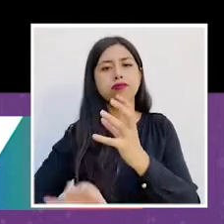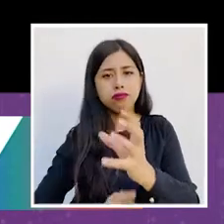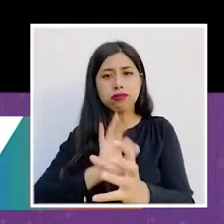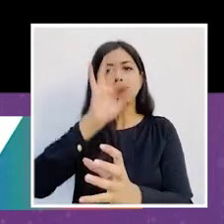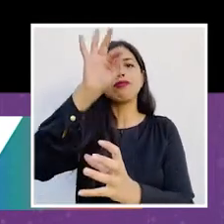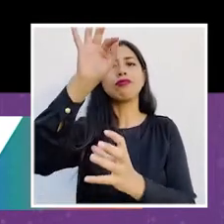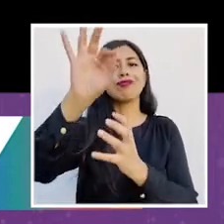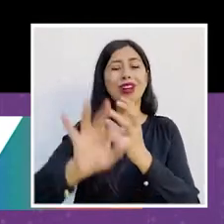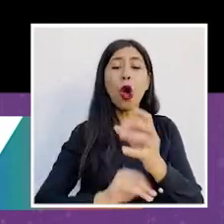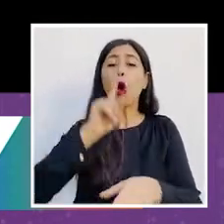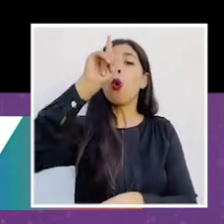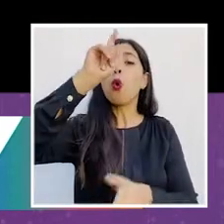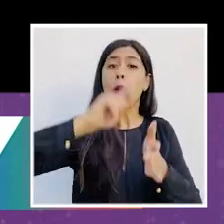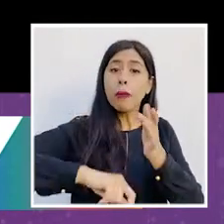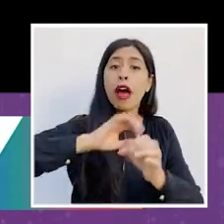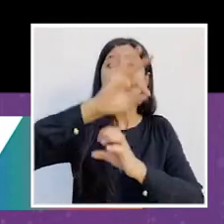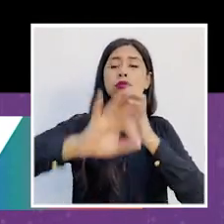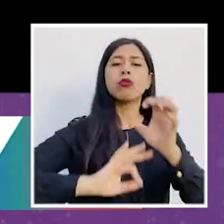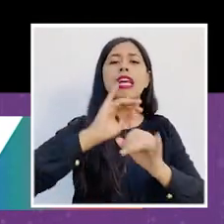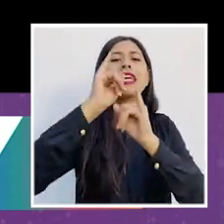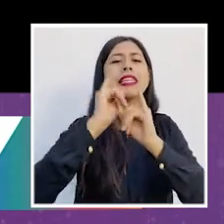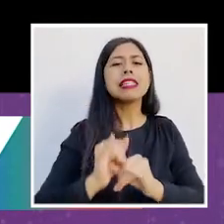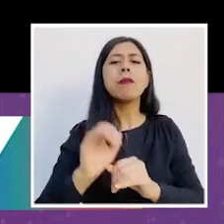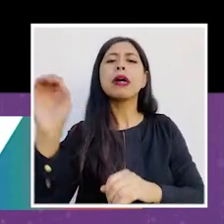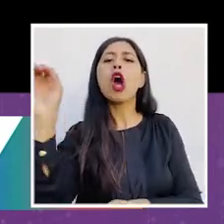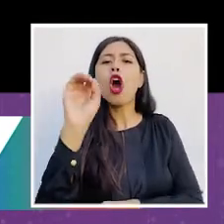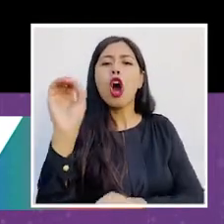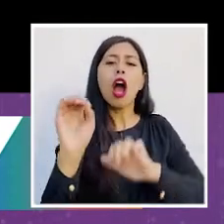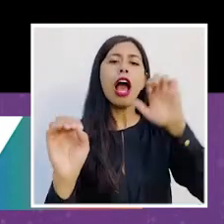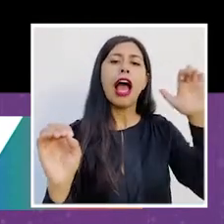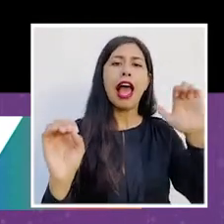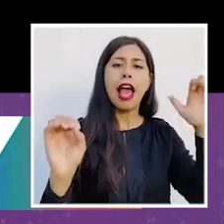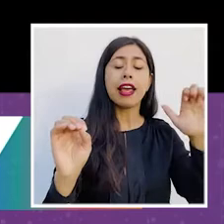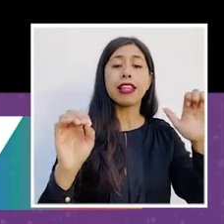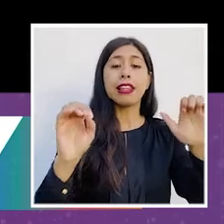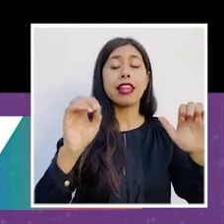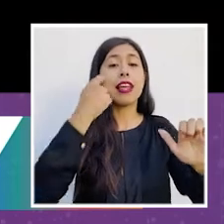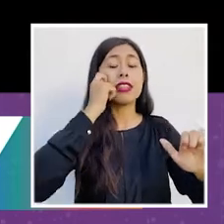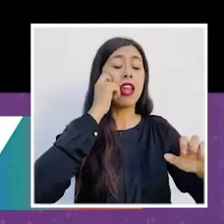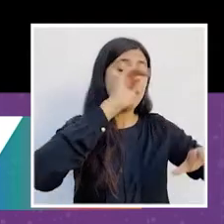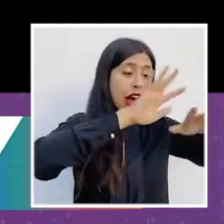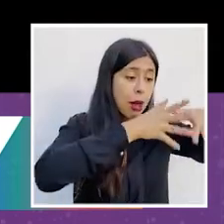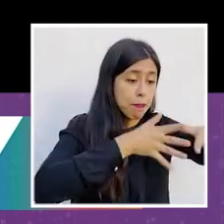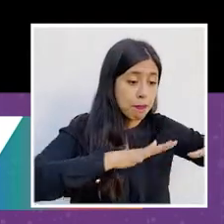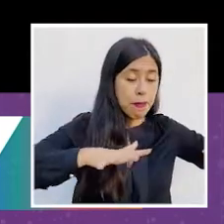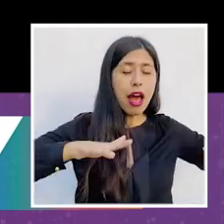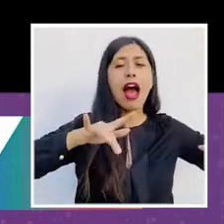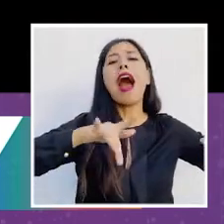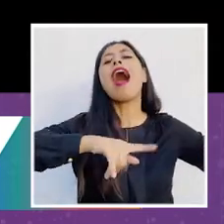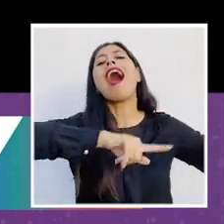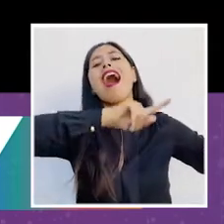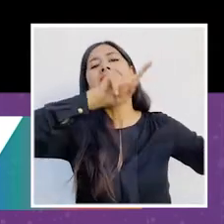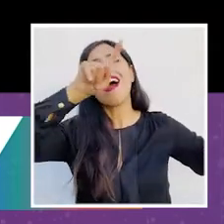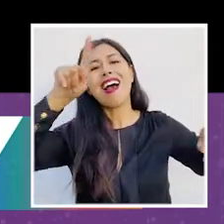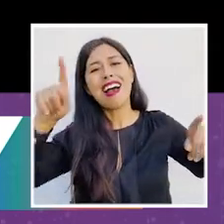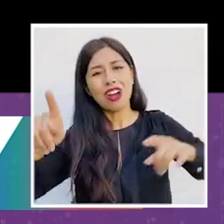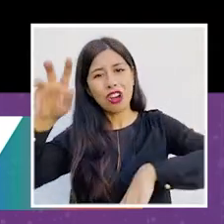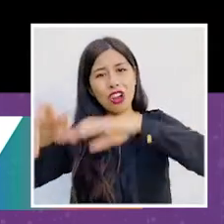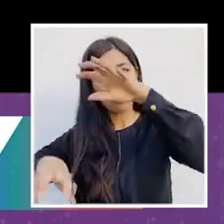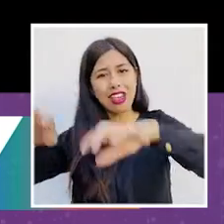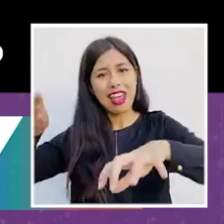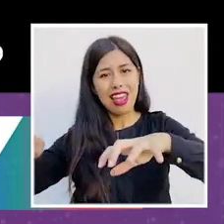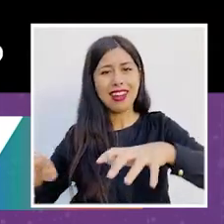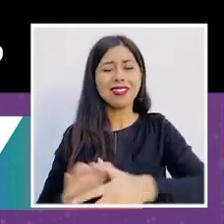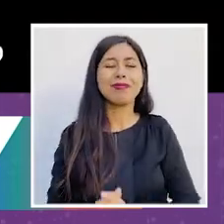demora un mes en dar una vuelta. Y siempre se mueve de oeste a este, de mar a cordillera. Entonces